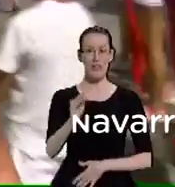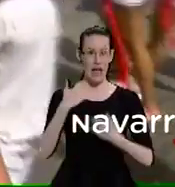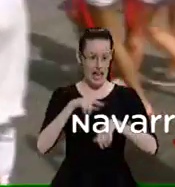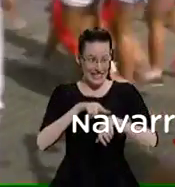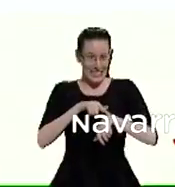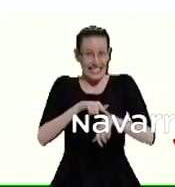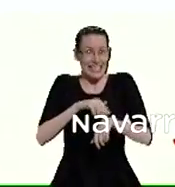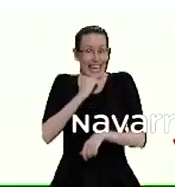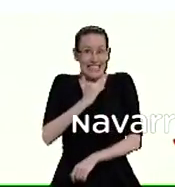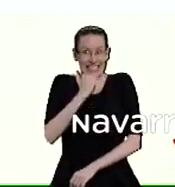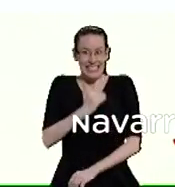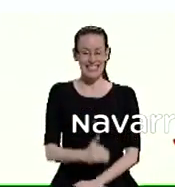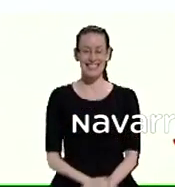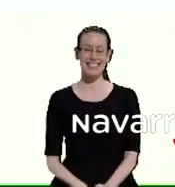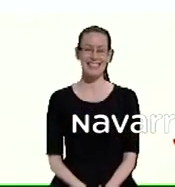falta nada.